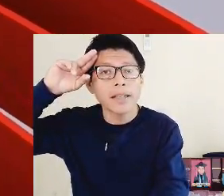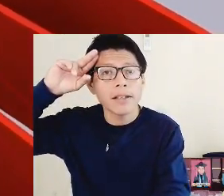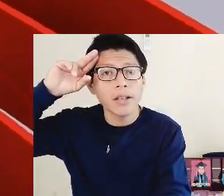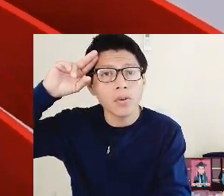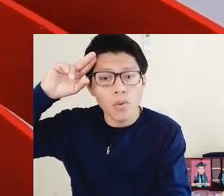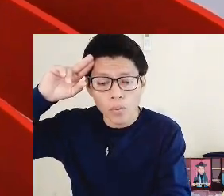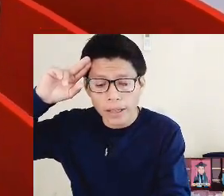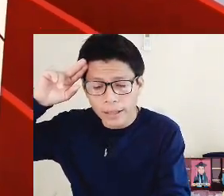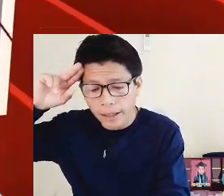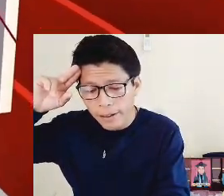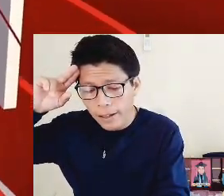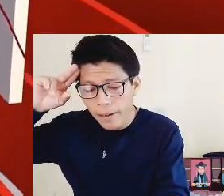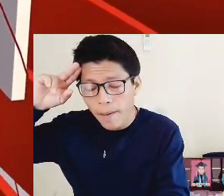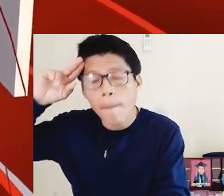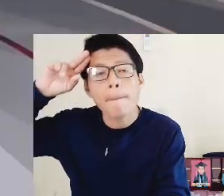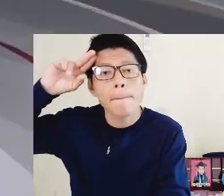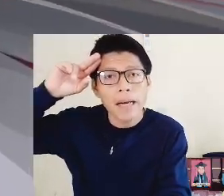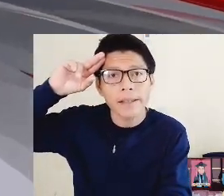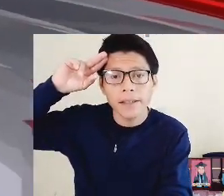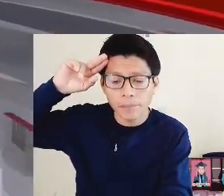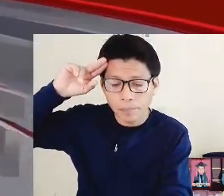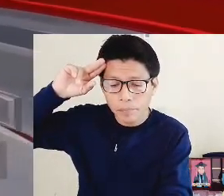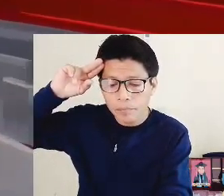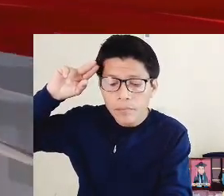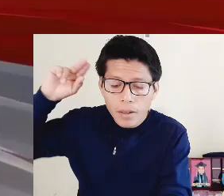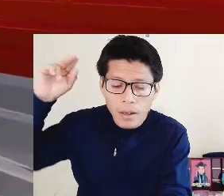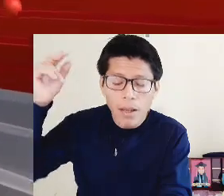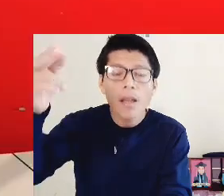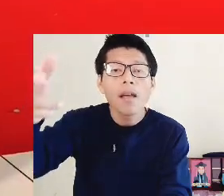hagan a la próxima que sigan teniendo un excelente martes